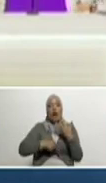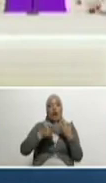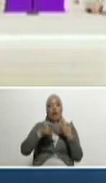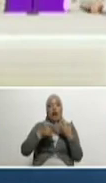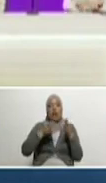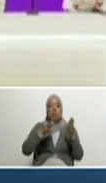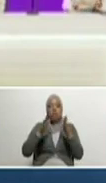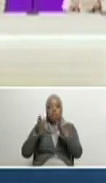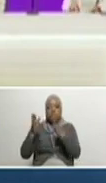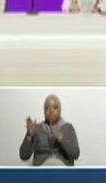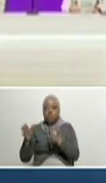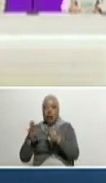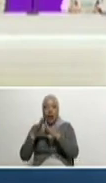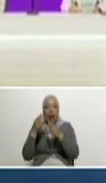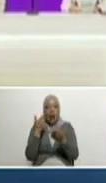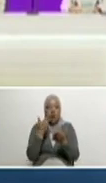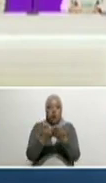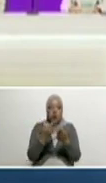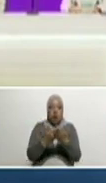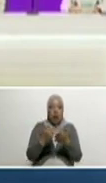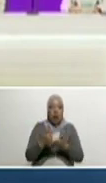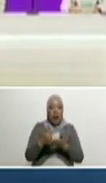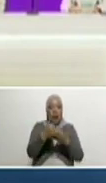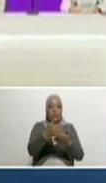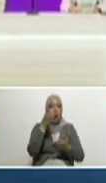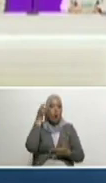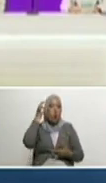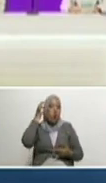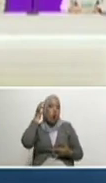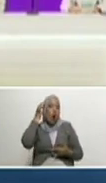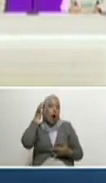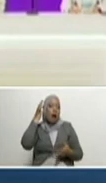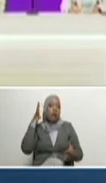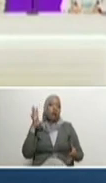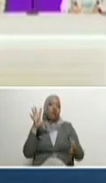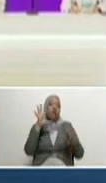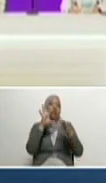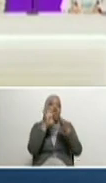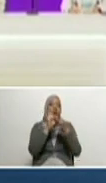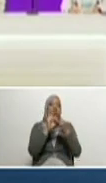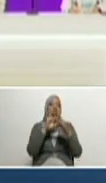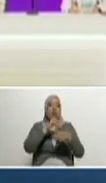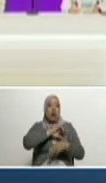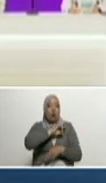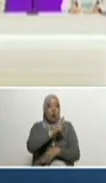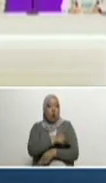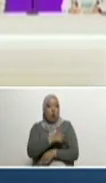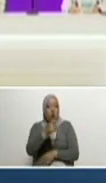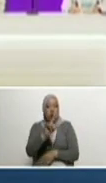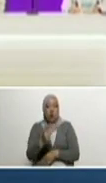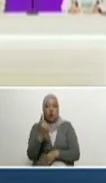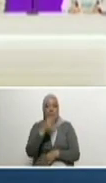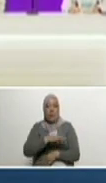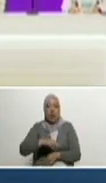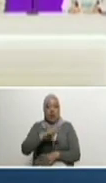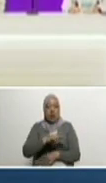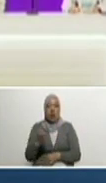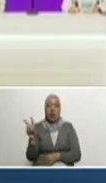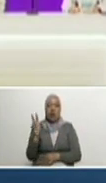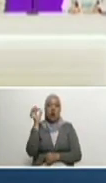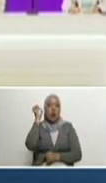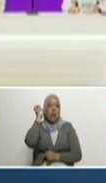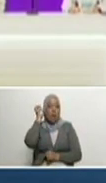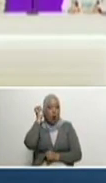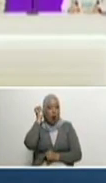tengamos hacia la mujer deben ser articulados en un solo esfuerzo a partir de hoy en la gran misión Venezuela